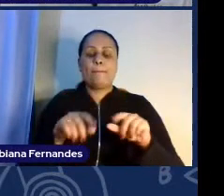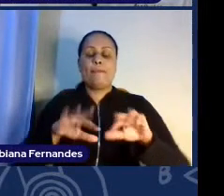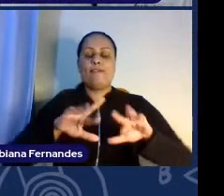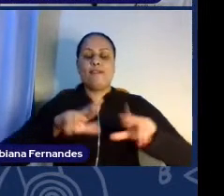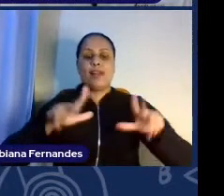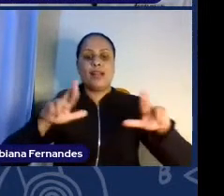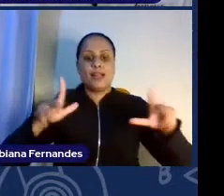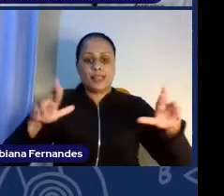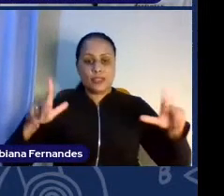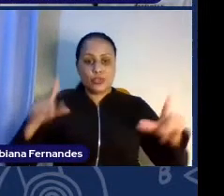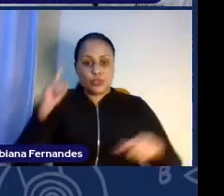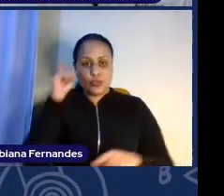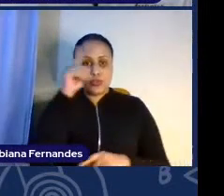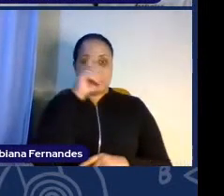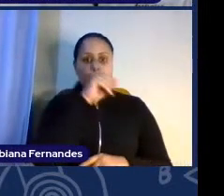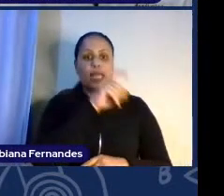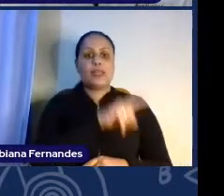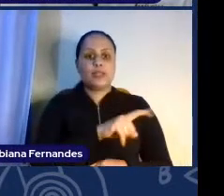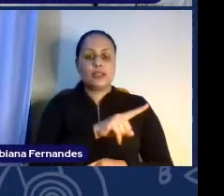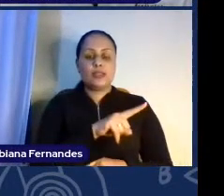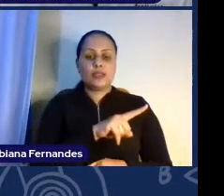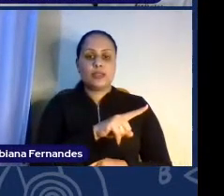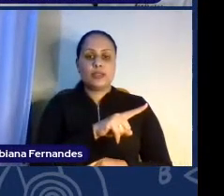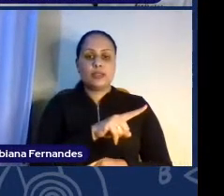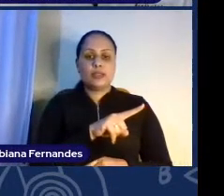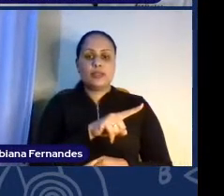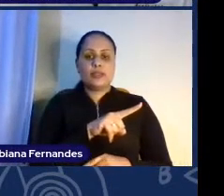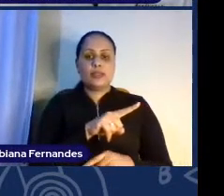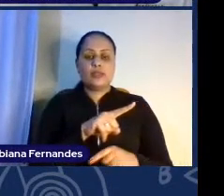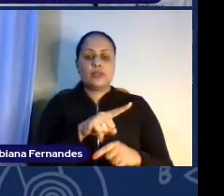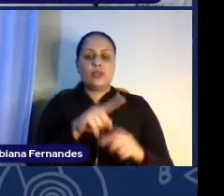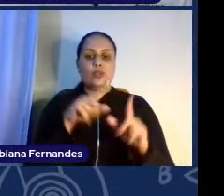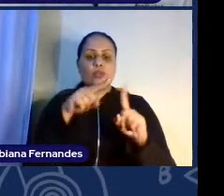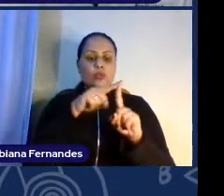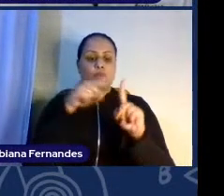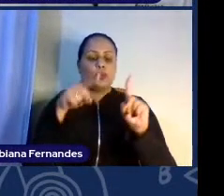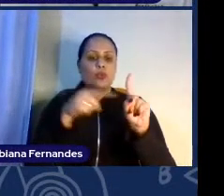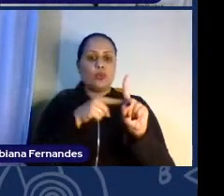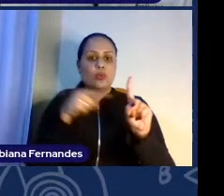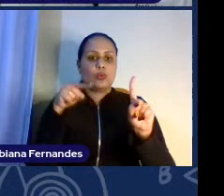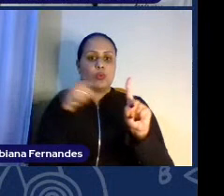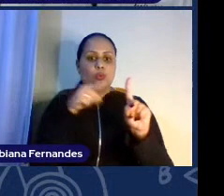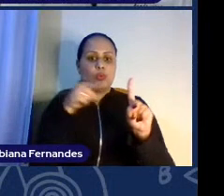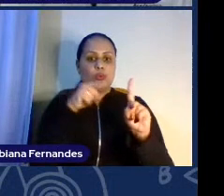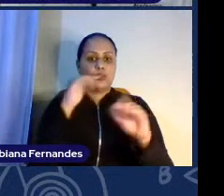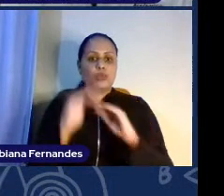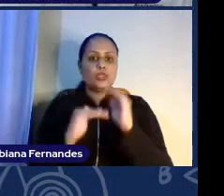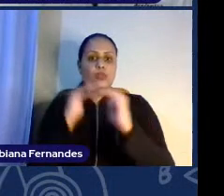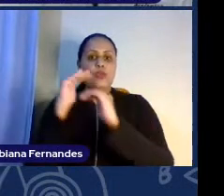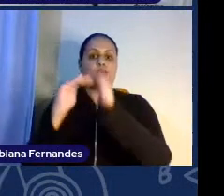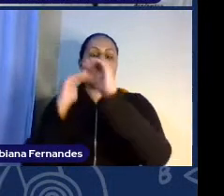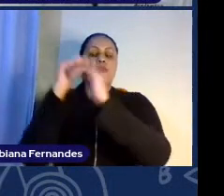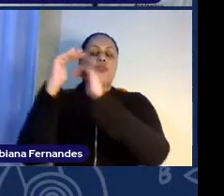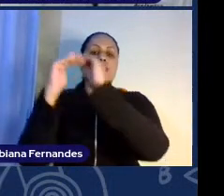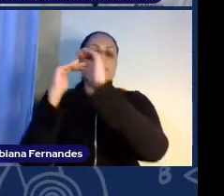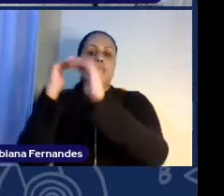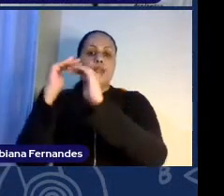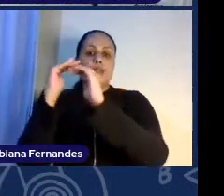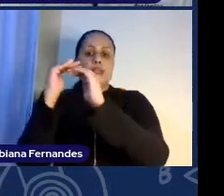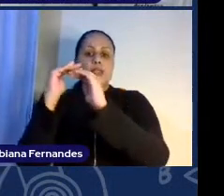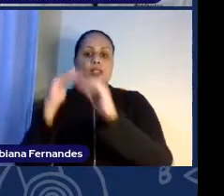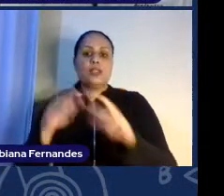complicaciones. Desde la fecundación empieza un proceso de